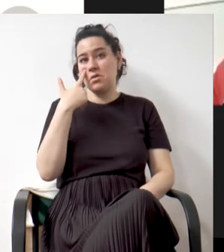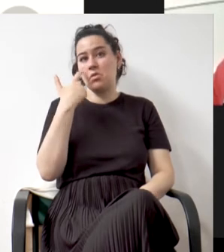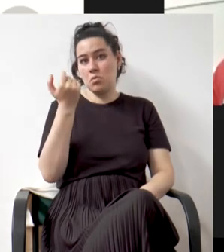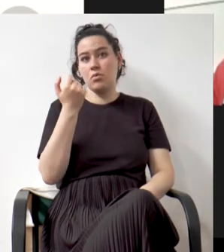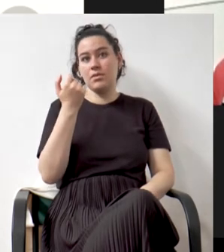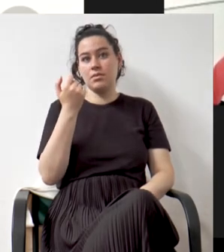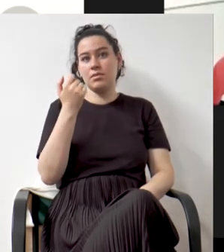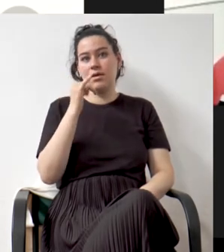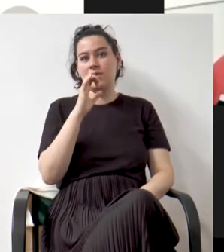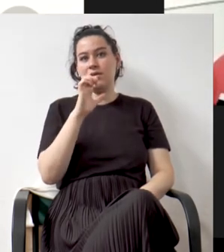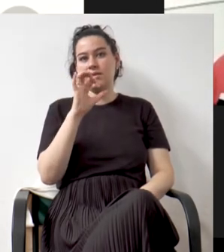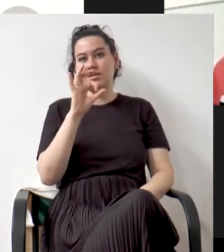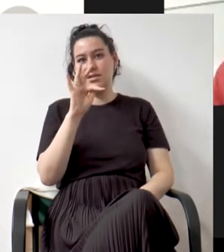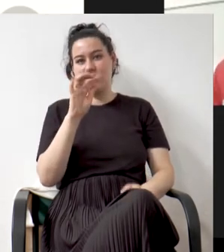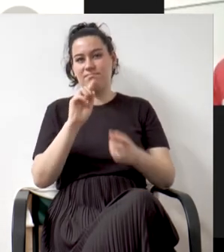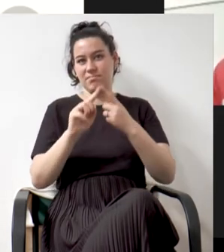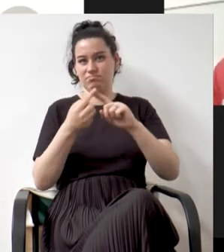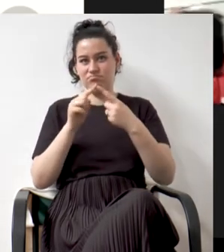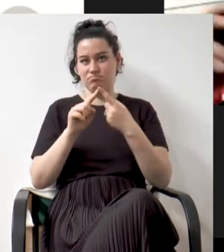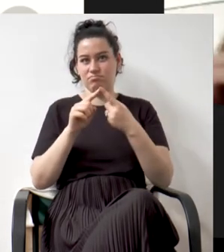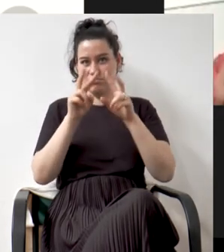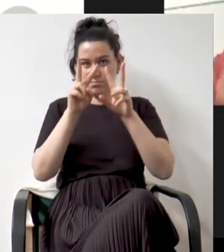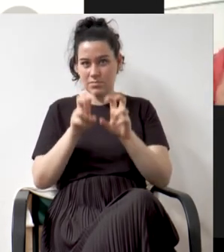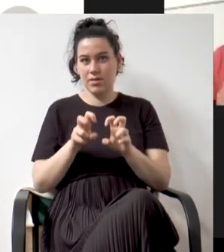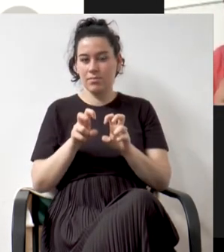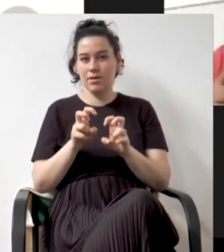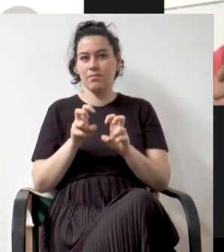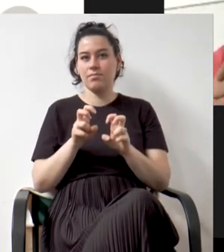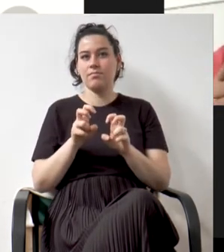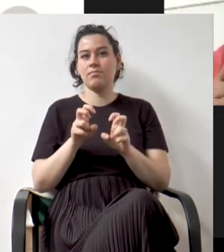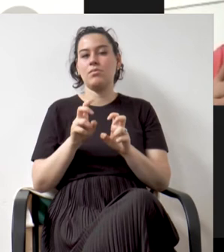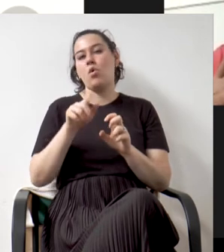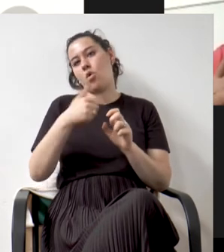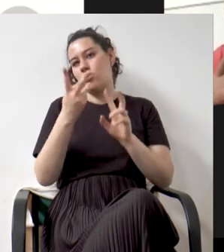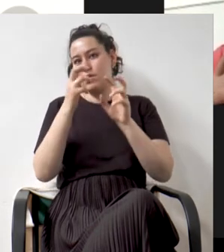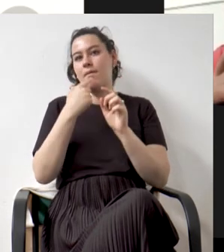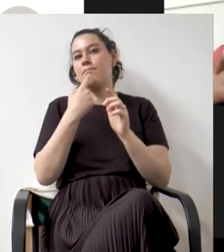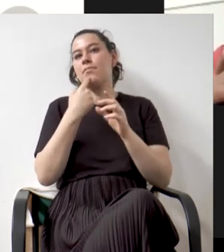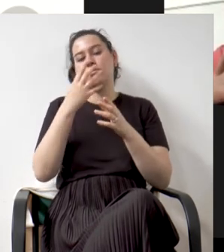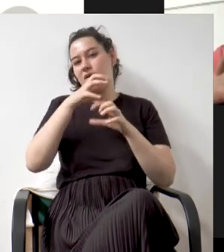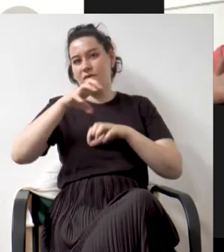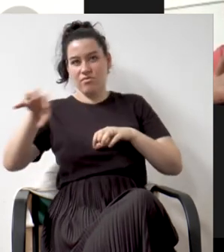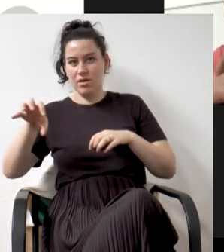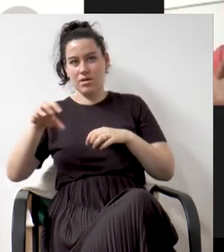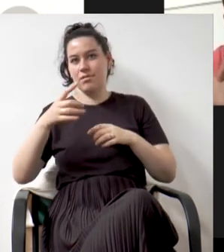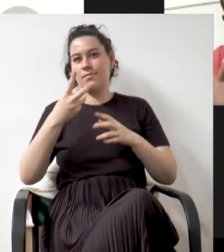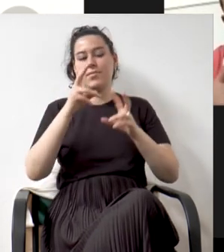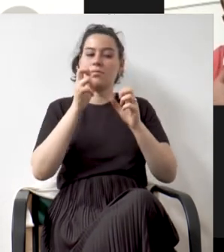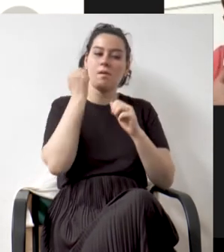muy vinculado hacia el resto de los colectivos, hacia afuera de la sede, muy vinculado con el médico, en el